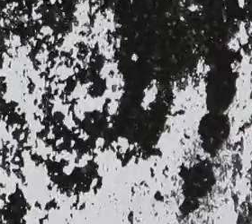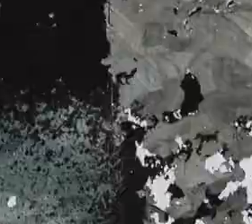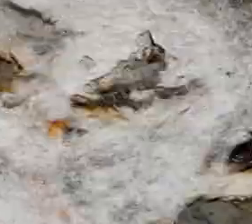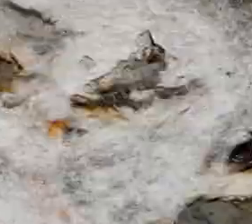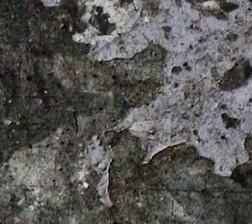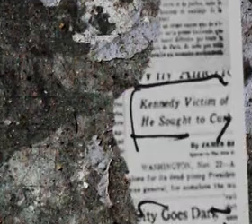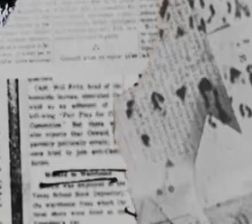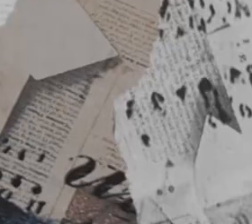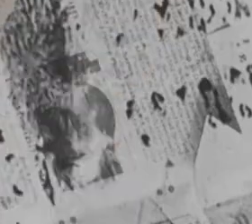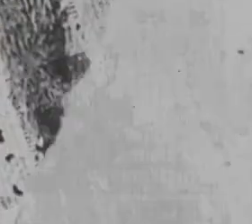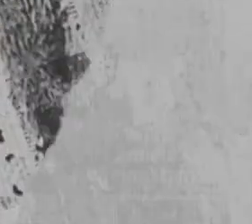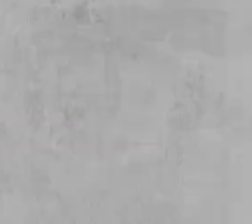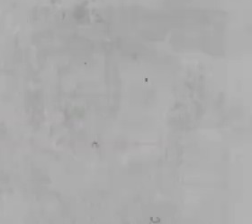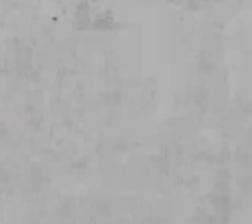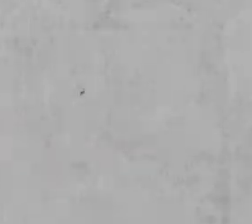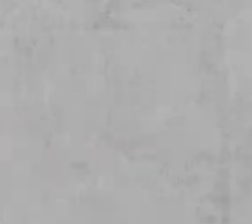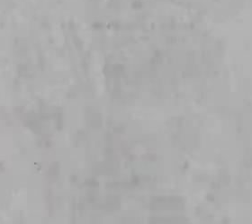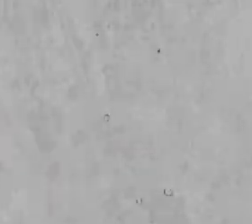I